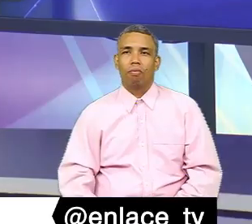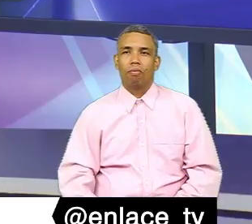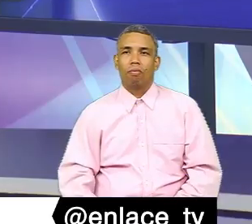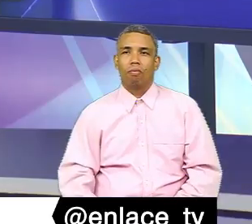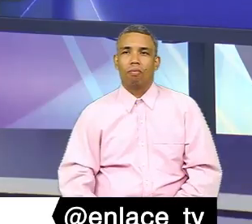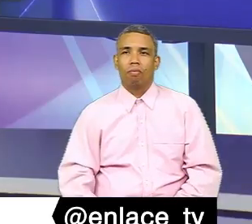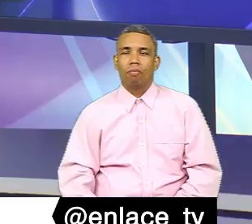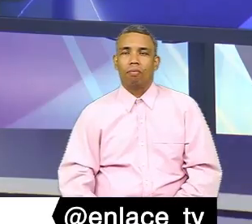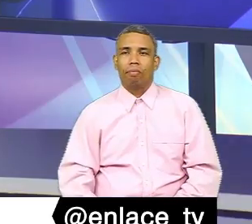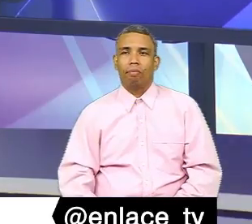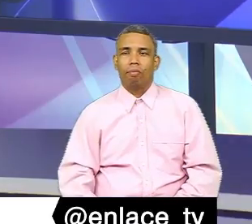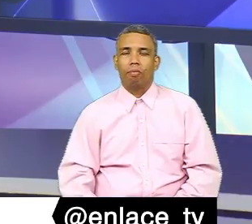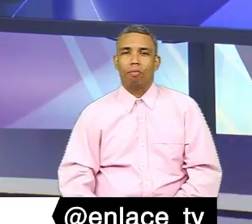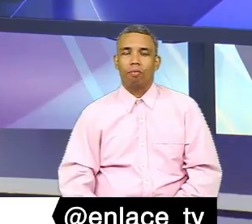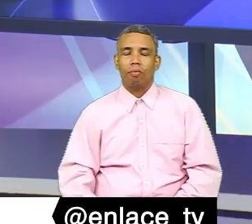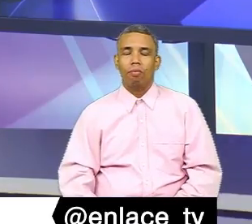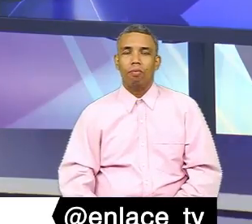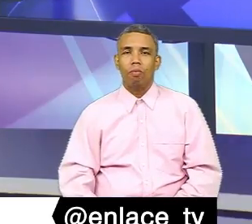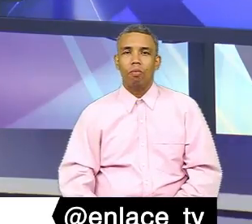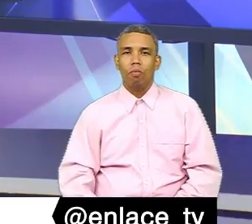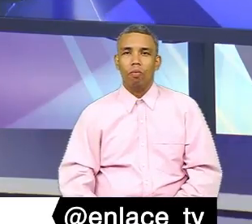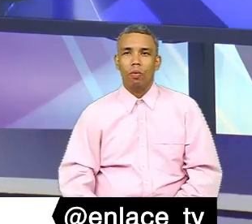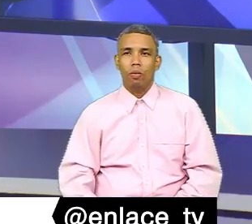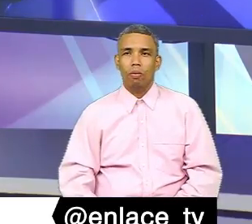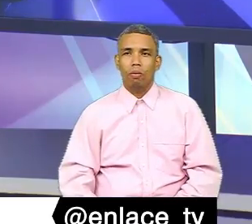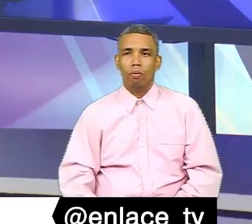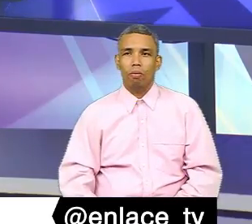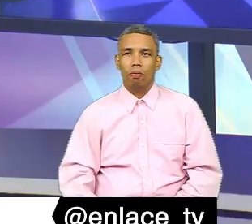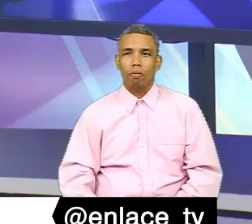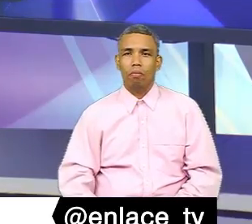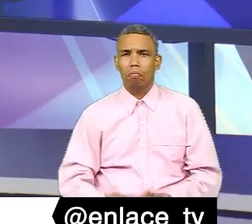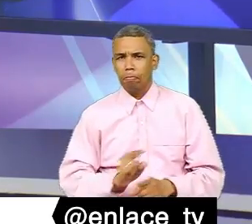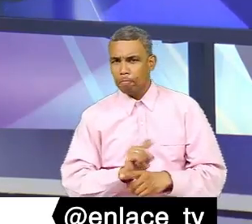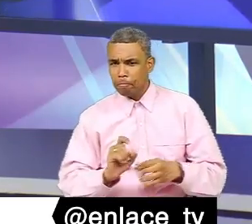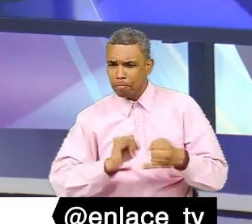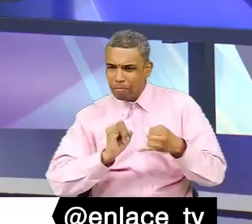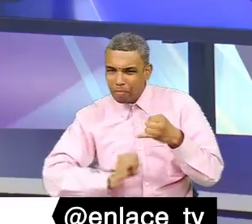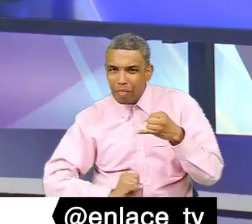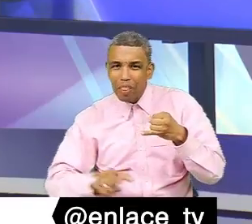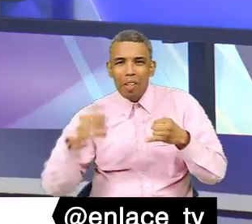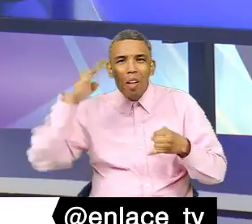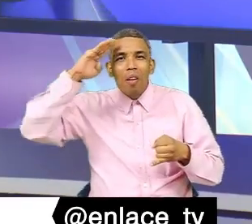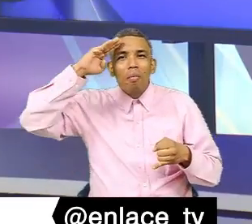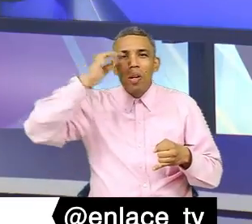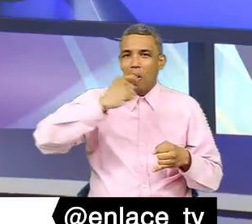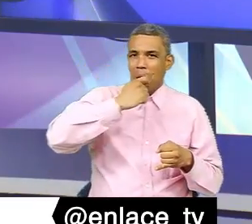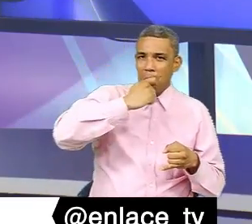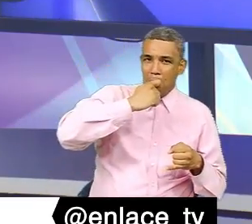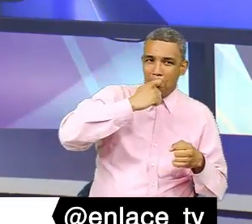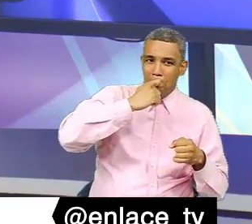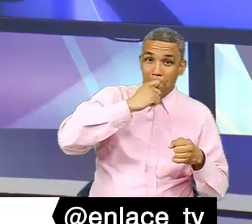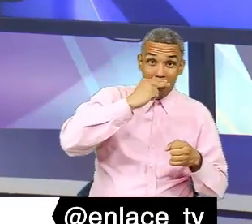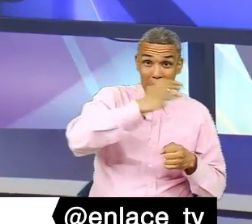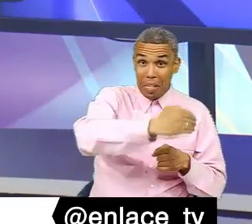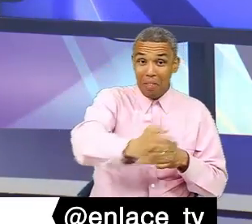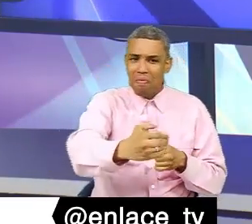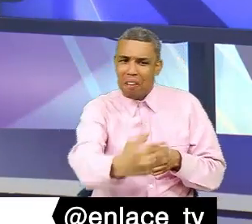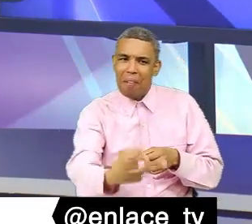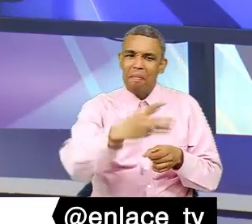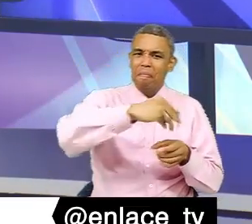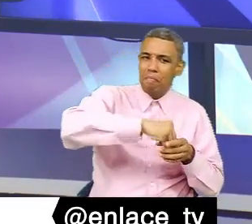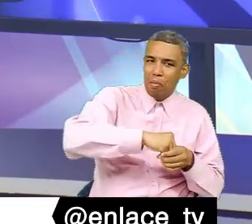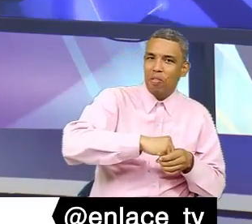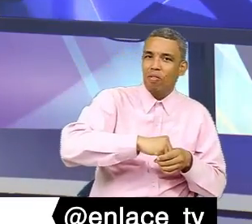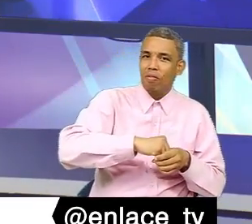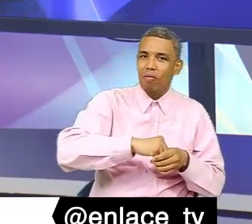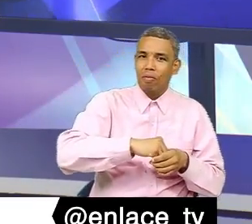Durante el fin de semana se realizó el acto oficial del programa social Patrulleritos Infantiles de la Inspección de Tránsito y Transporte de Barranca Bermeja.